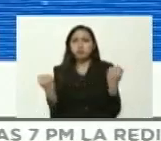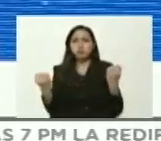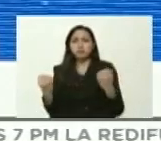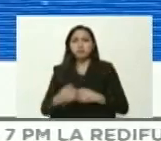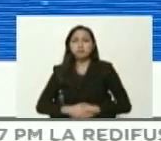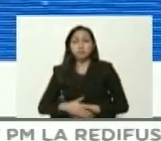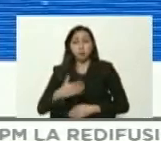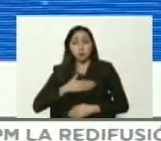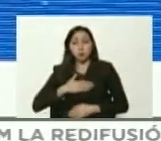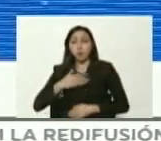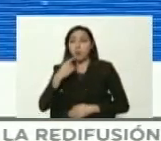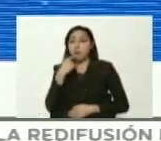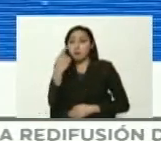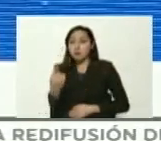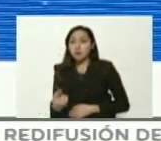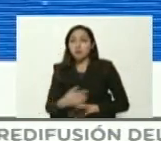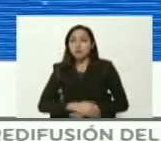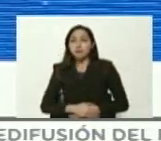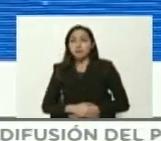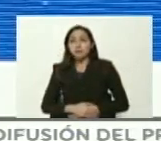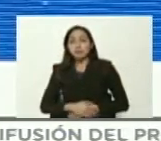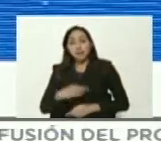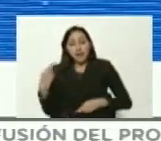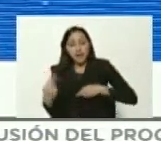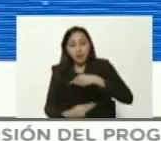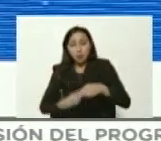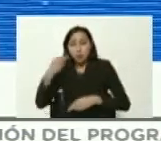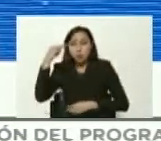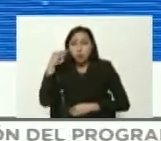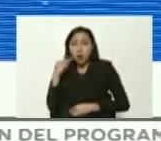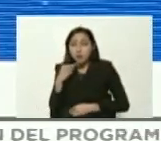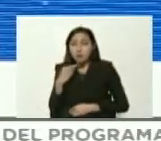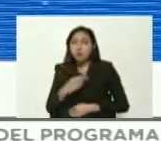Y yo les puedo decir, la revolución bolivariana es